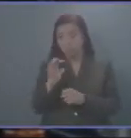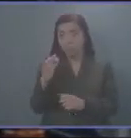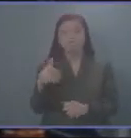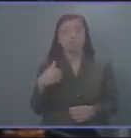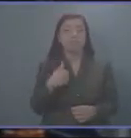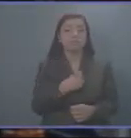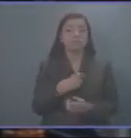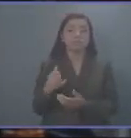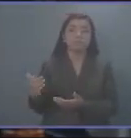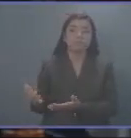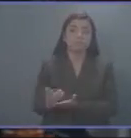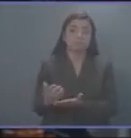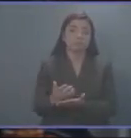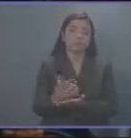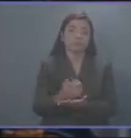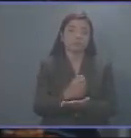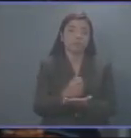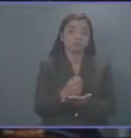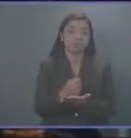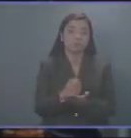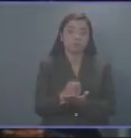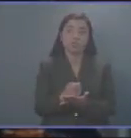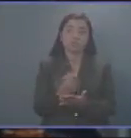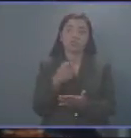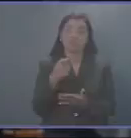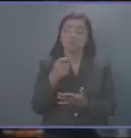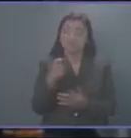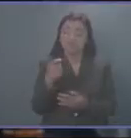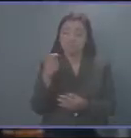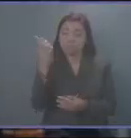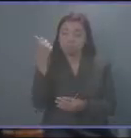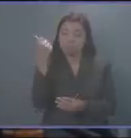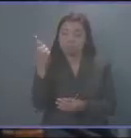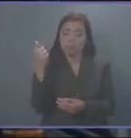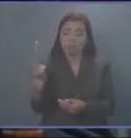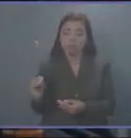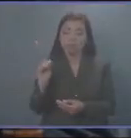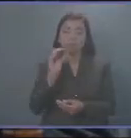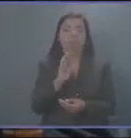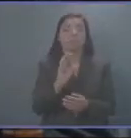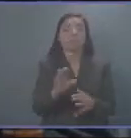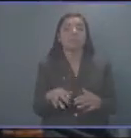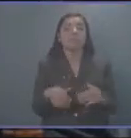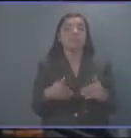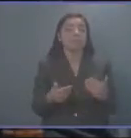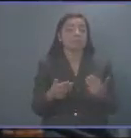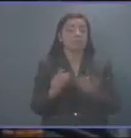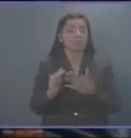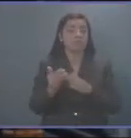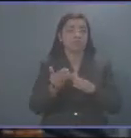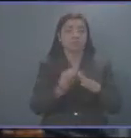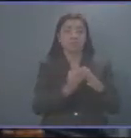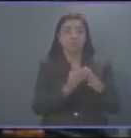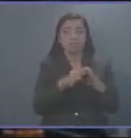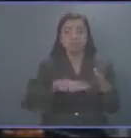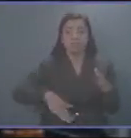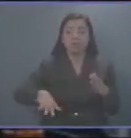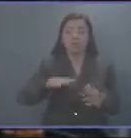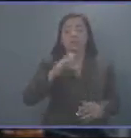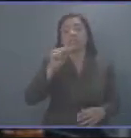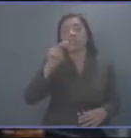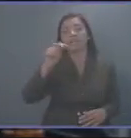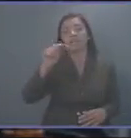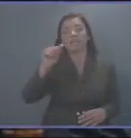hacienda- e incorpore fondos para la ciudad de santa rosa de lima